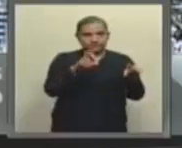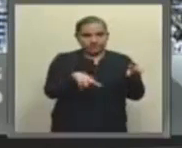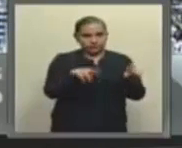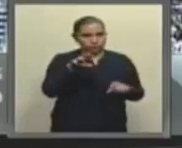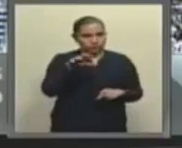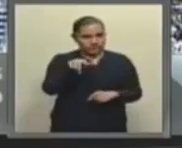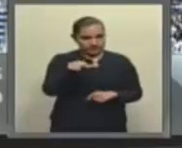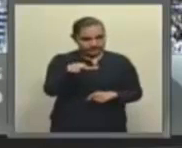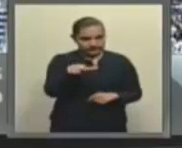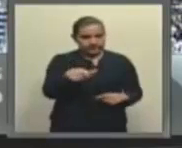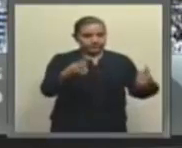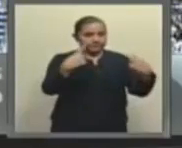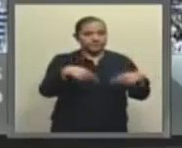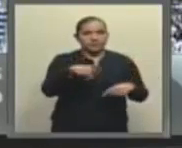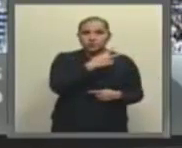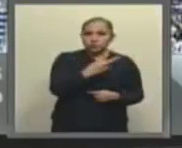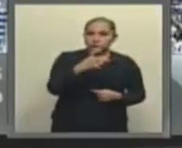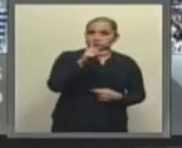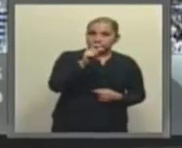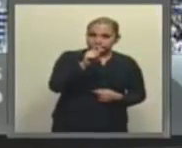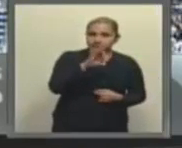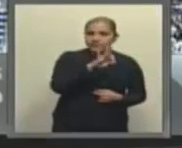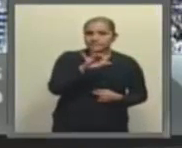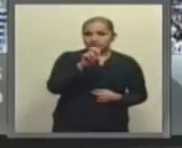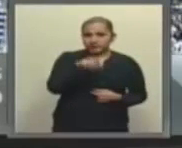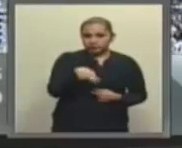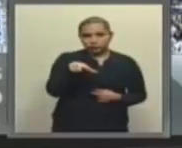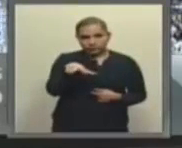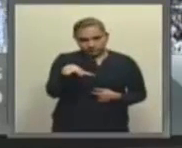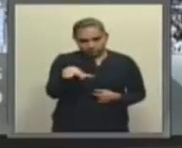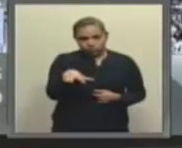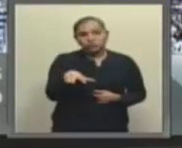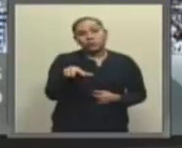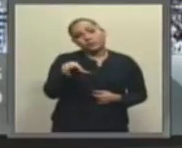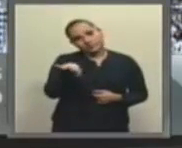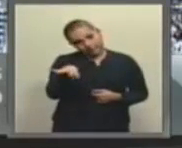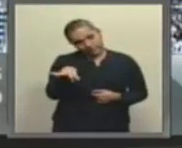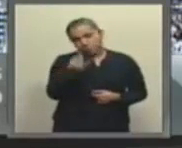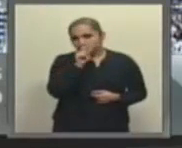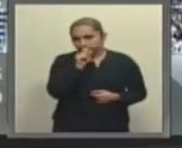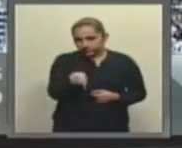17, 220, fracción 18 y 19,